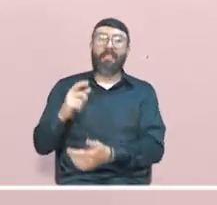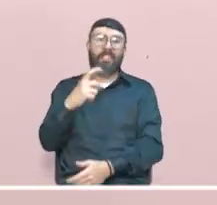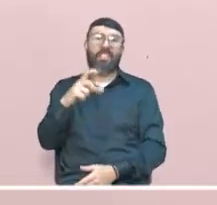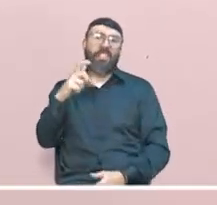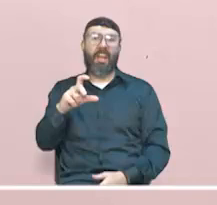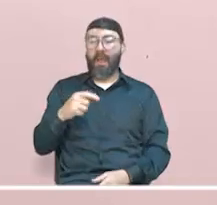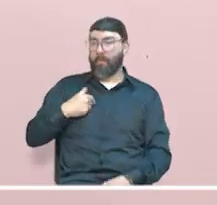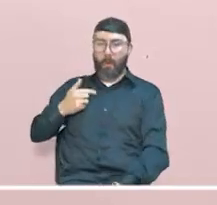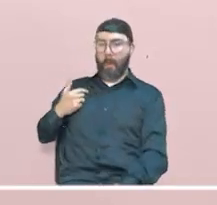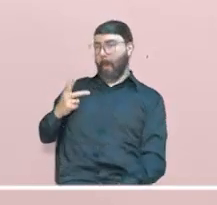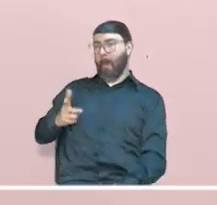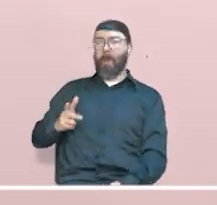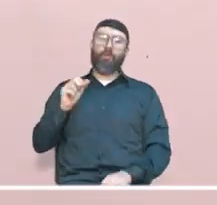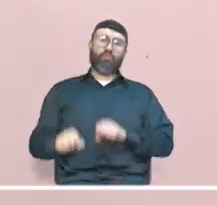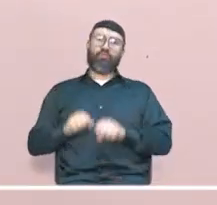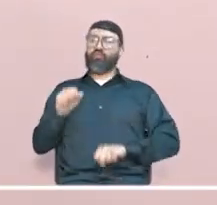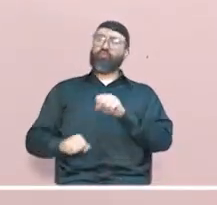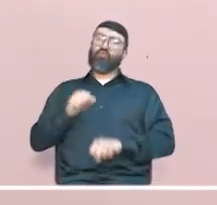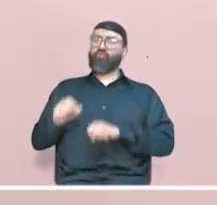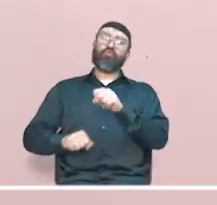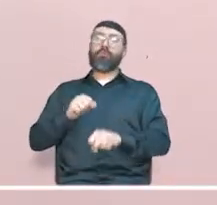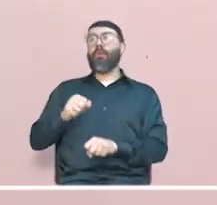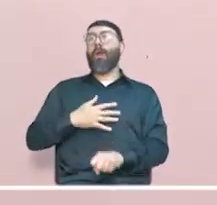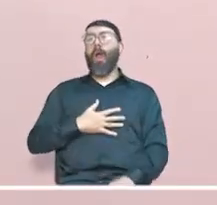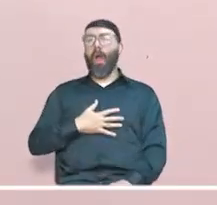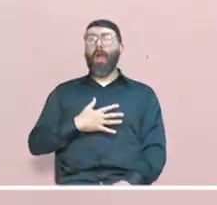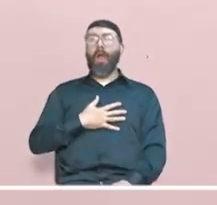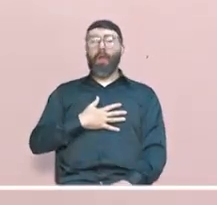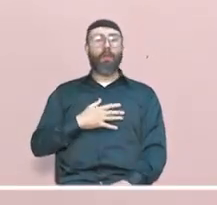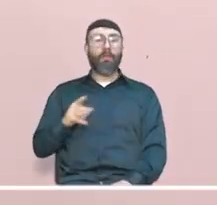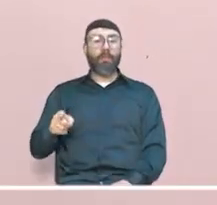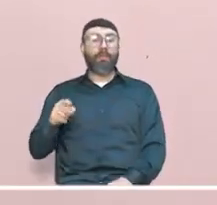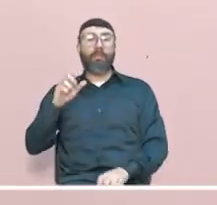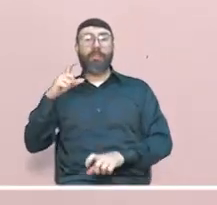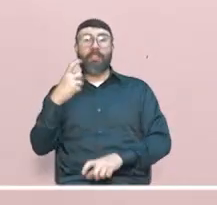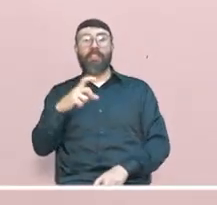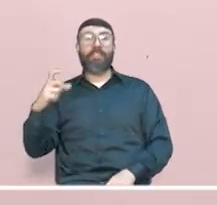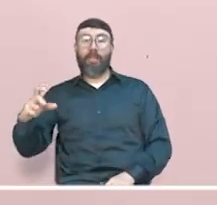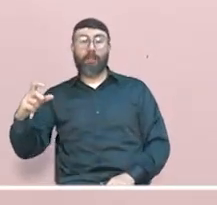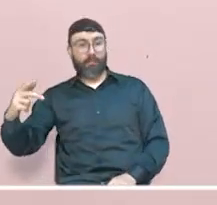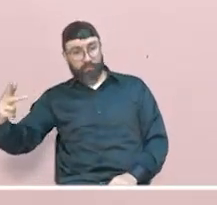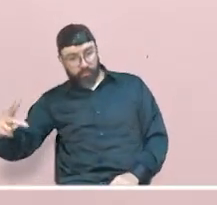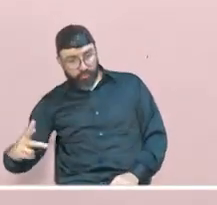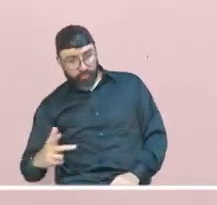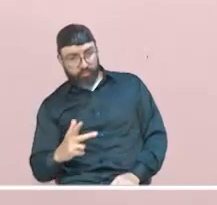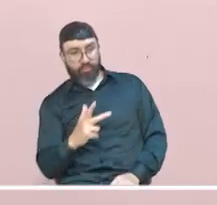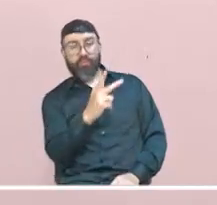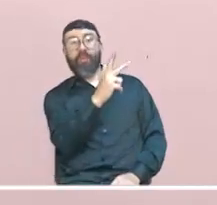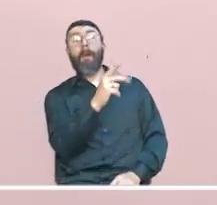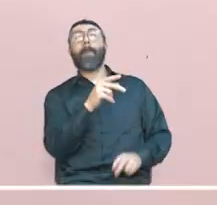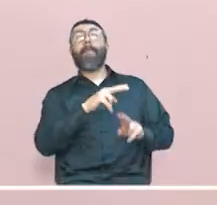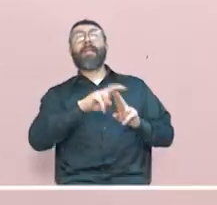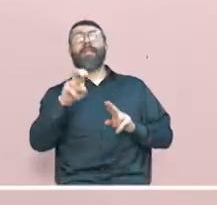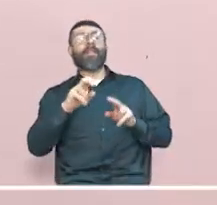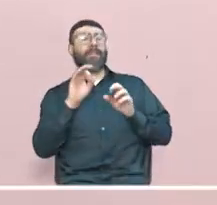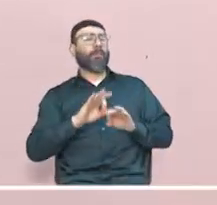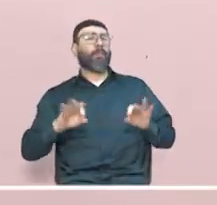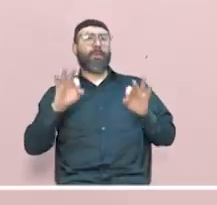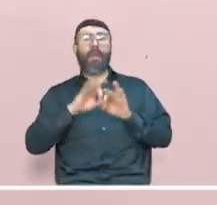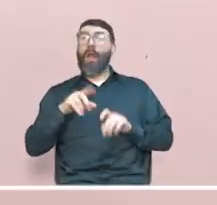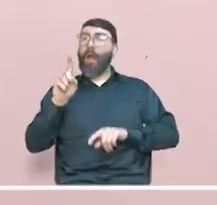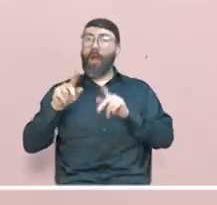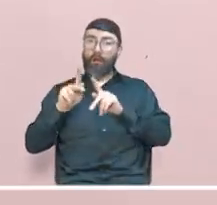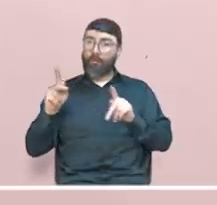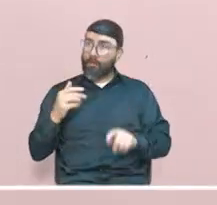estamos cerca de Manizales, y resulta que de Chinchiná a Manizales hay un ascenso importante y muchos casos hemos visto de personas